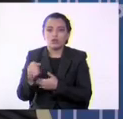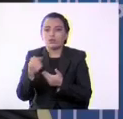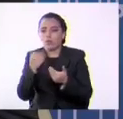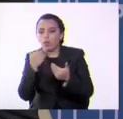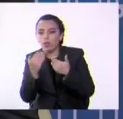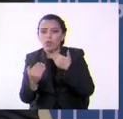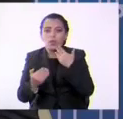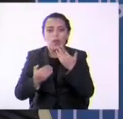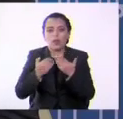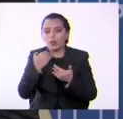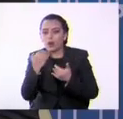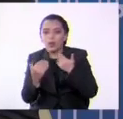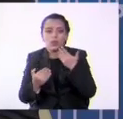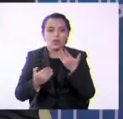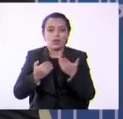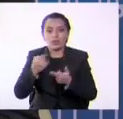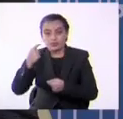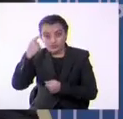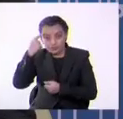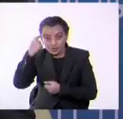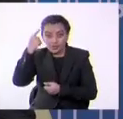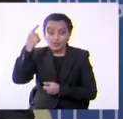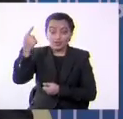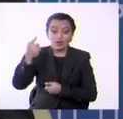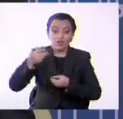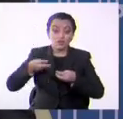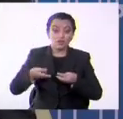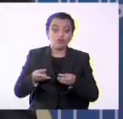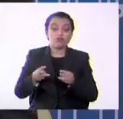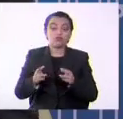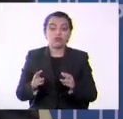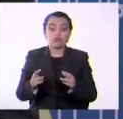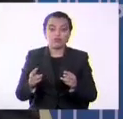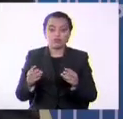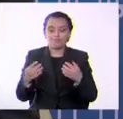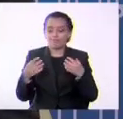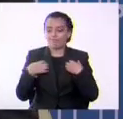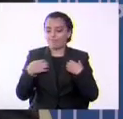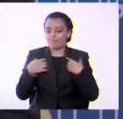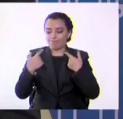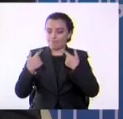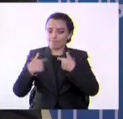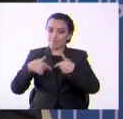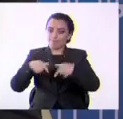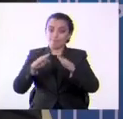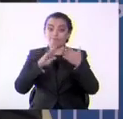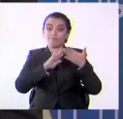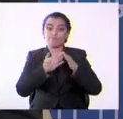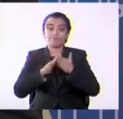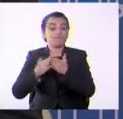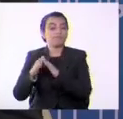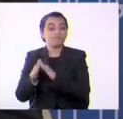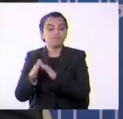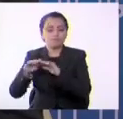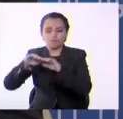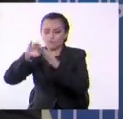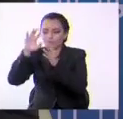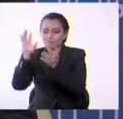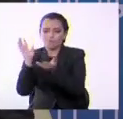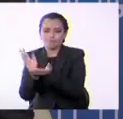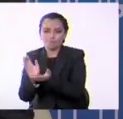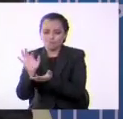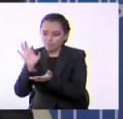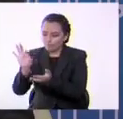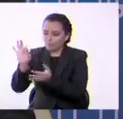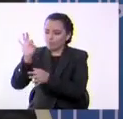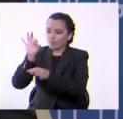que conforma la idea de la formación ciudadana. Entonces, recibir algunos elementos nuevos y